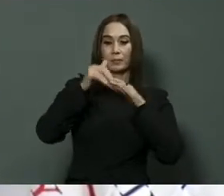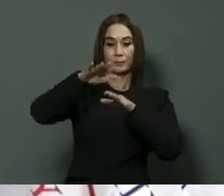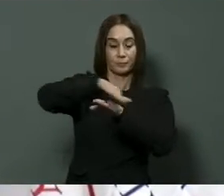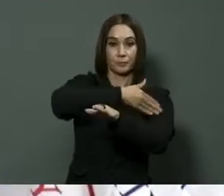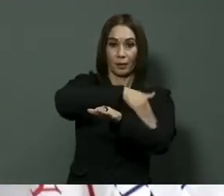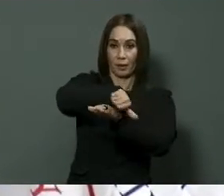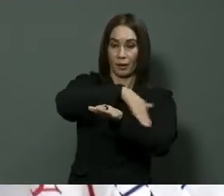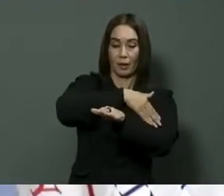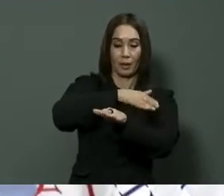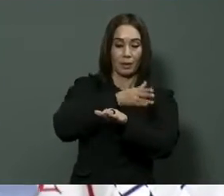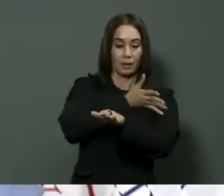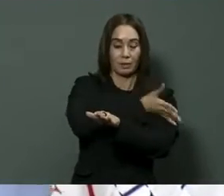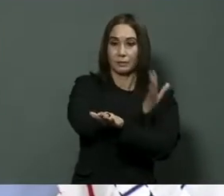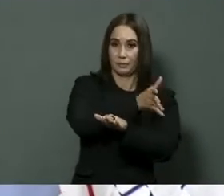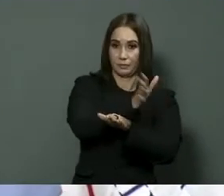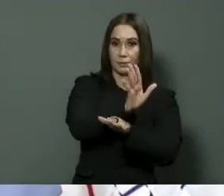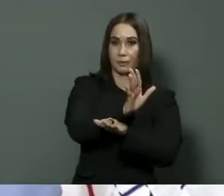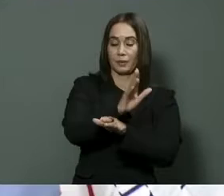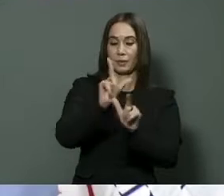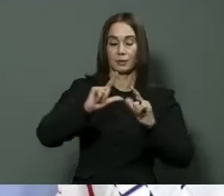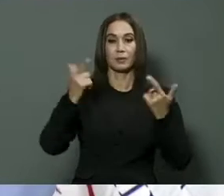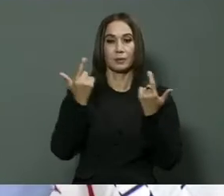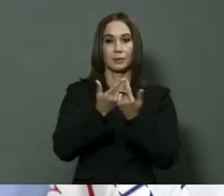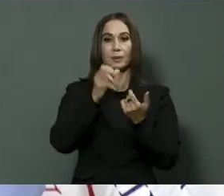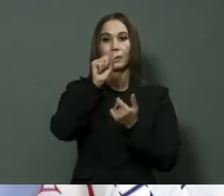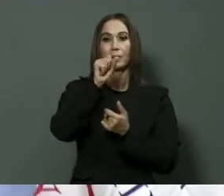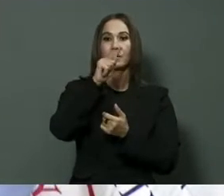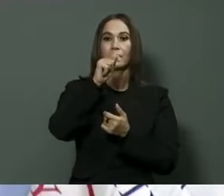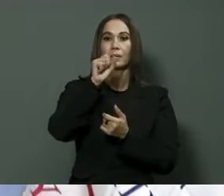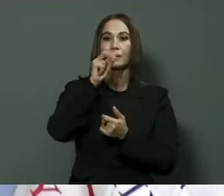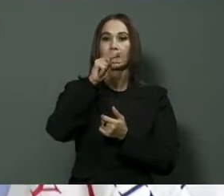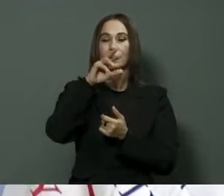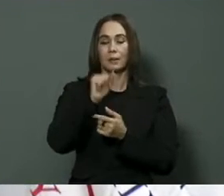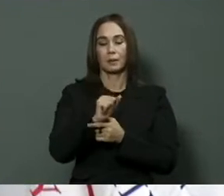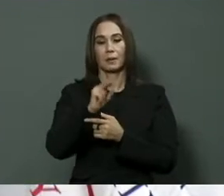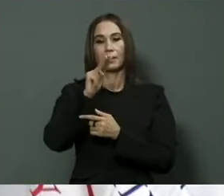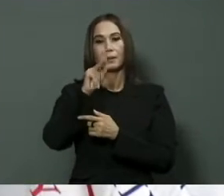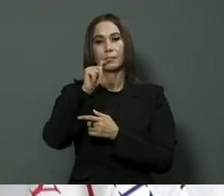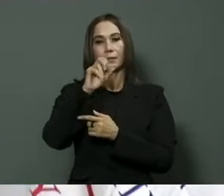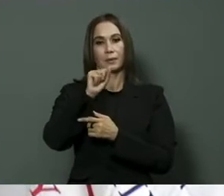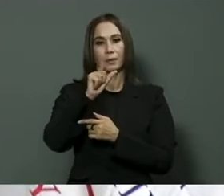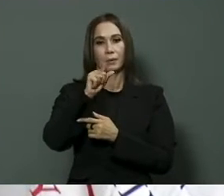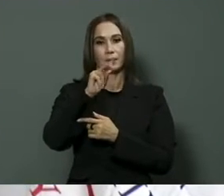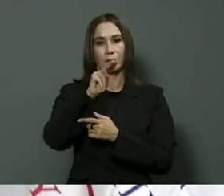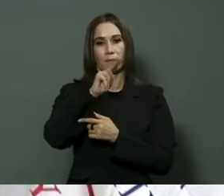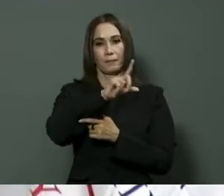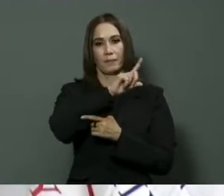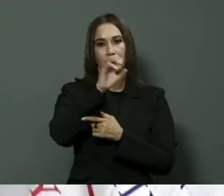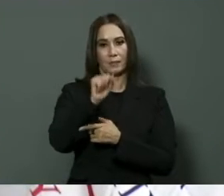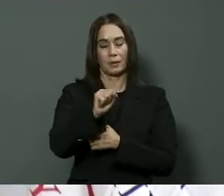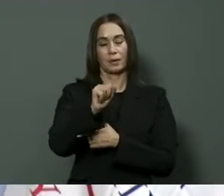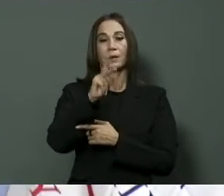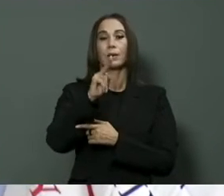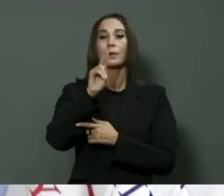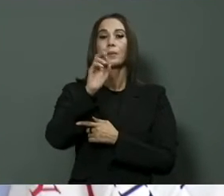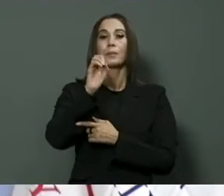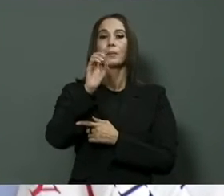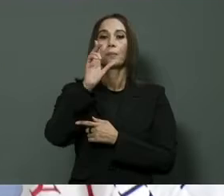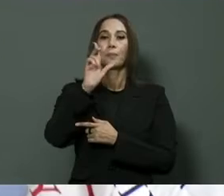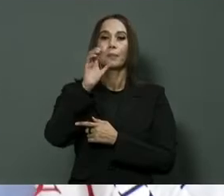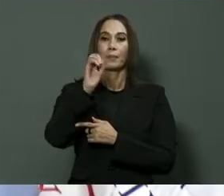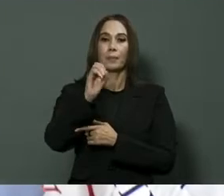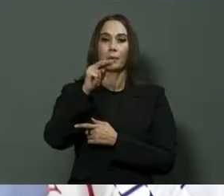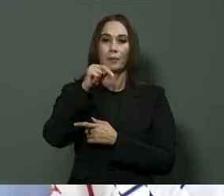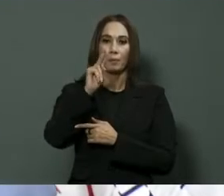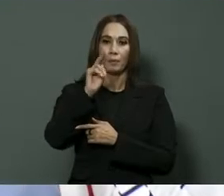calles, aceras y contenes de los sectores Santa Ana, Vista al Valle, San Martín y Pueblo Nuevo, conforme